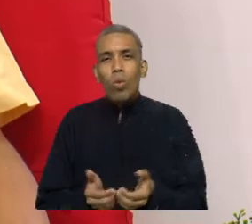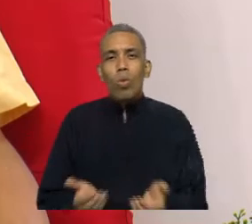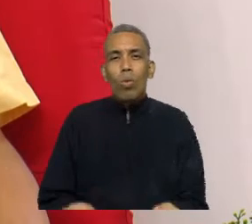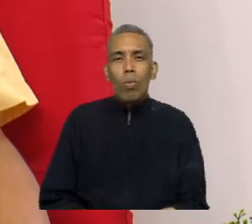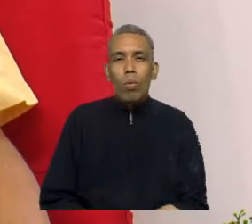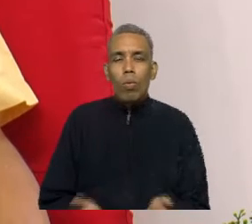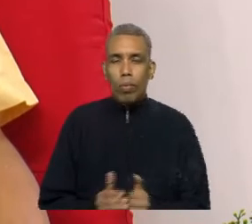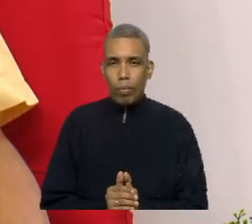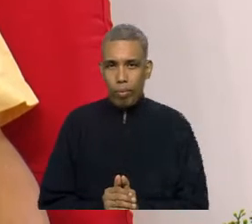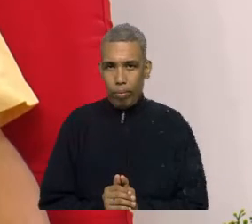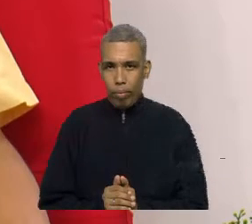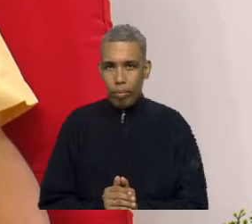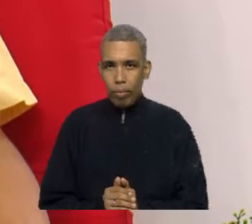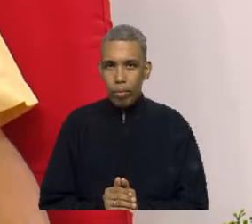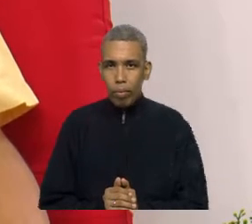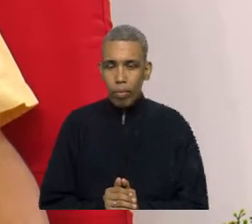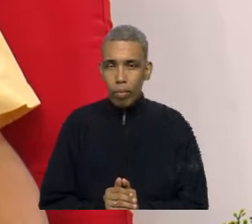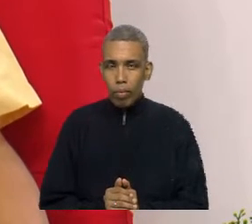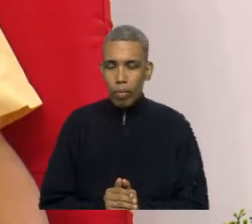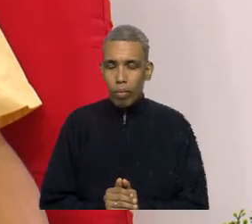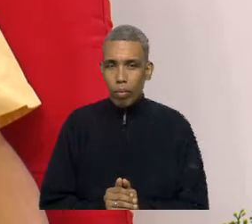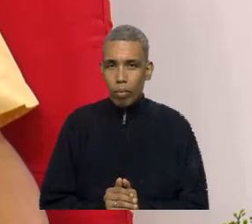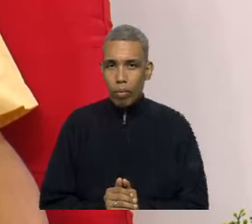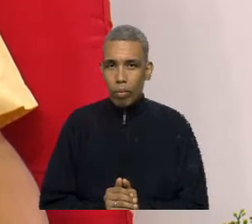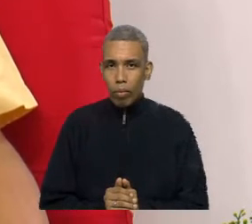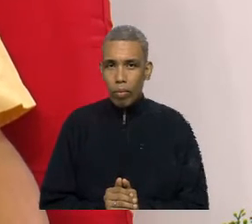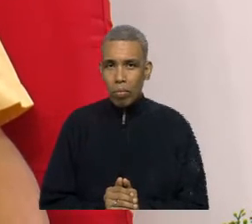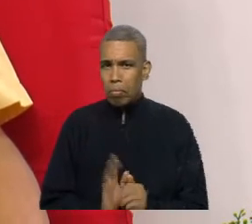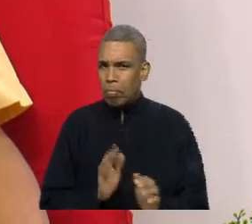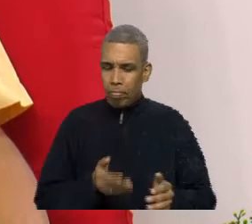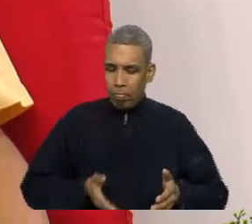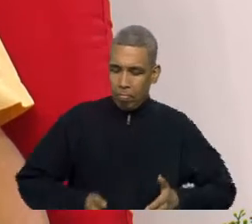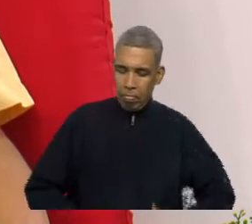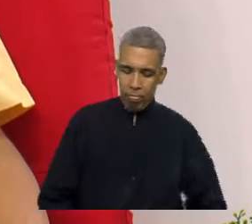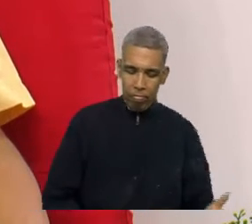con asma es la alimentación que se le da desde que nace